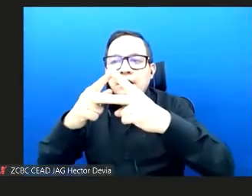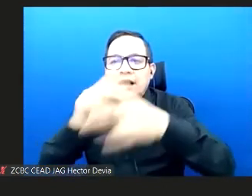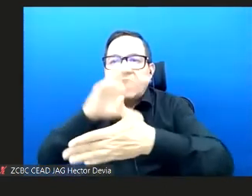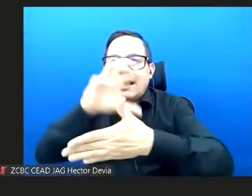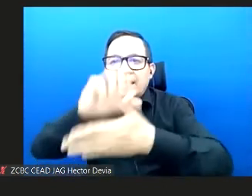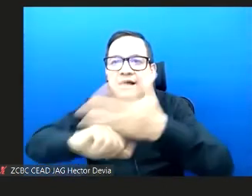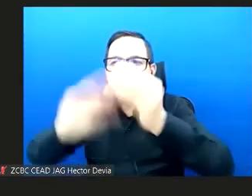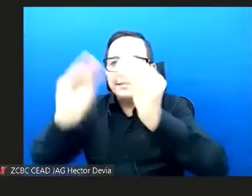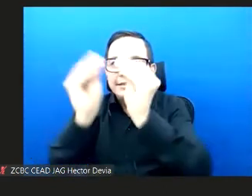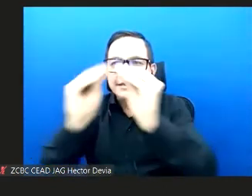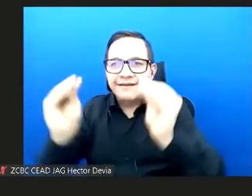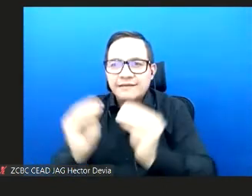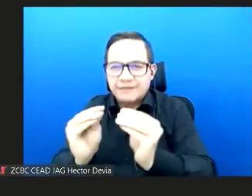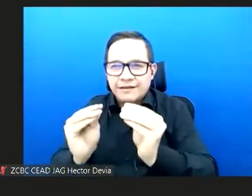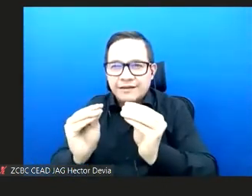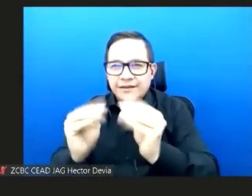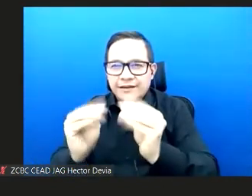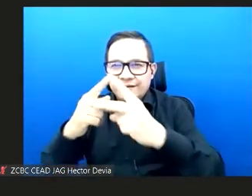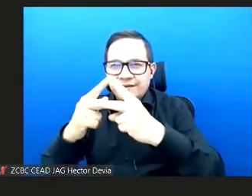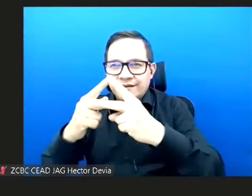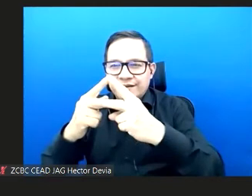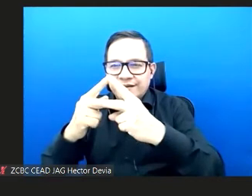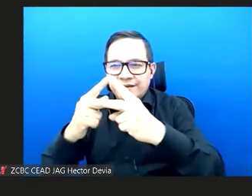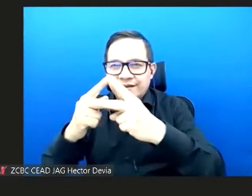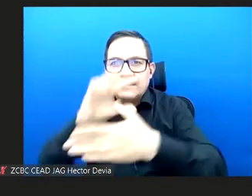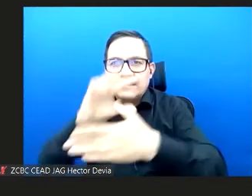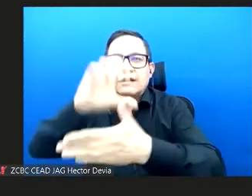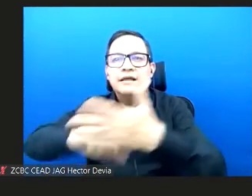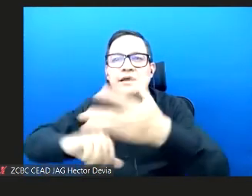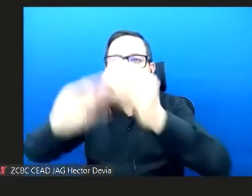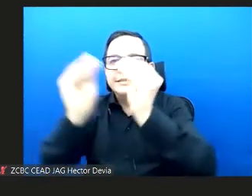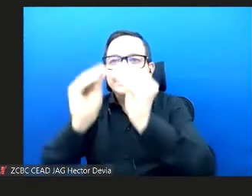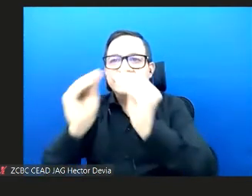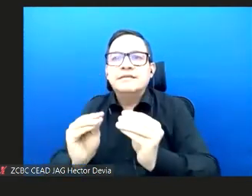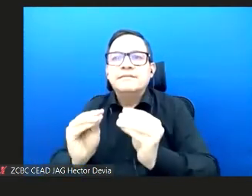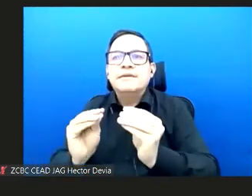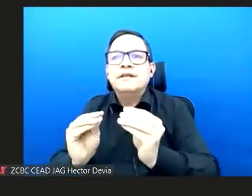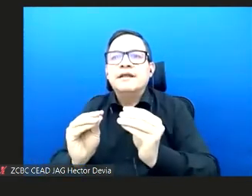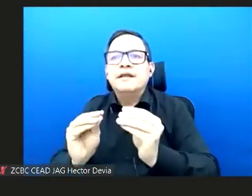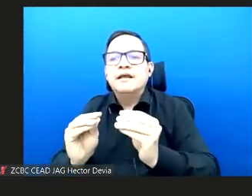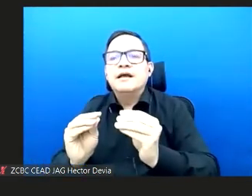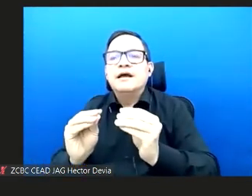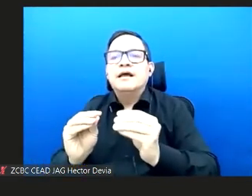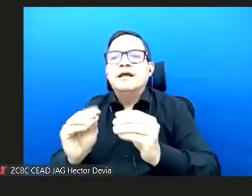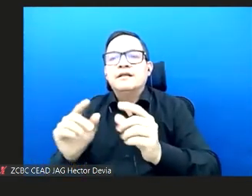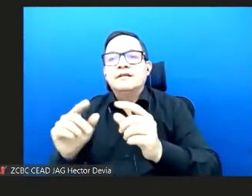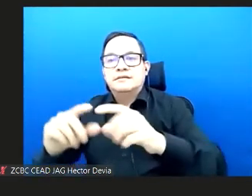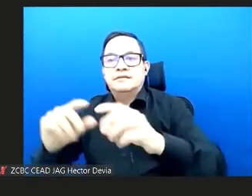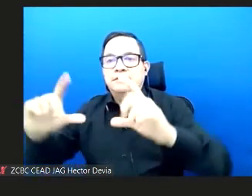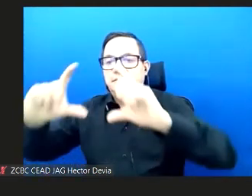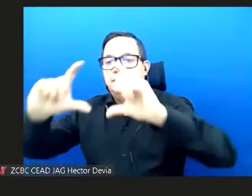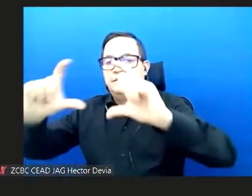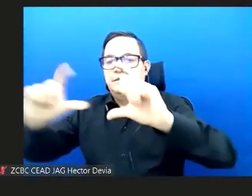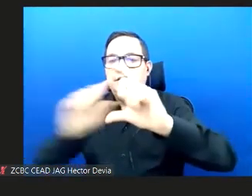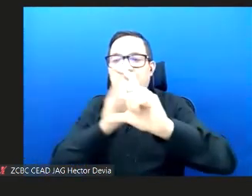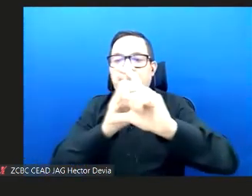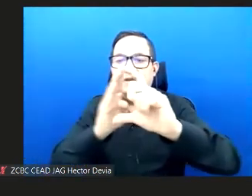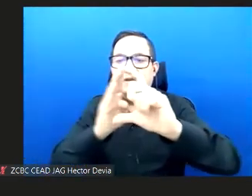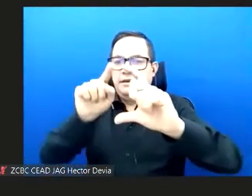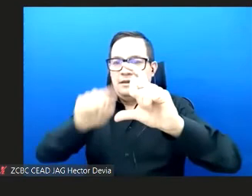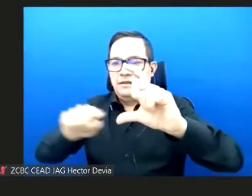nos representaba la operación de diferencia simétrica. Y entre paréntesis tenemos